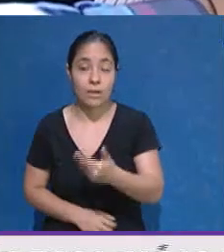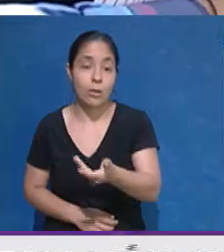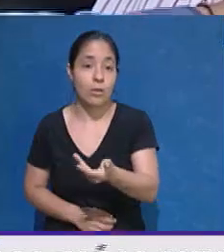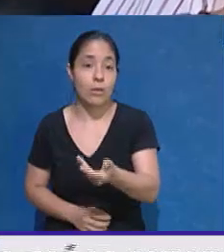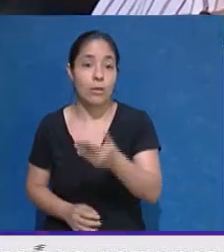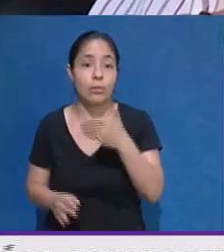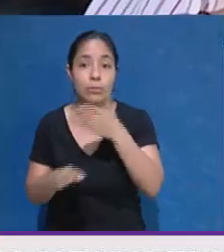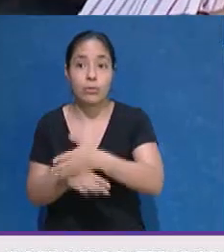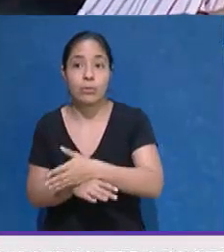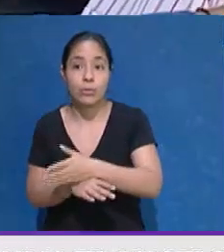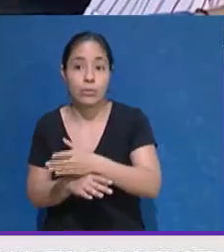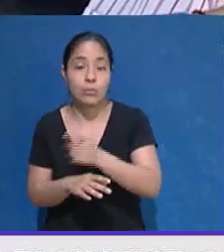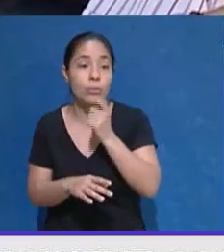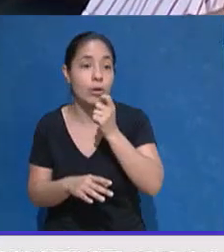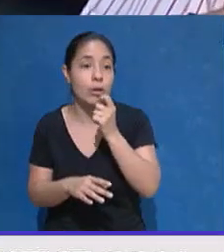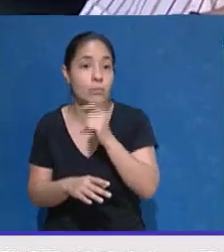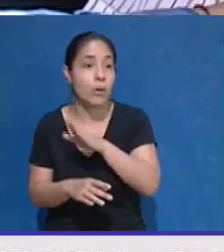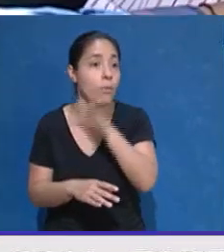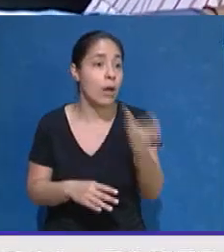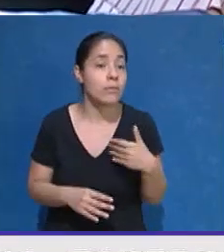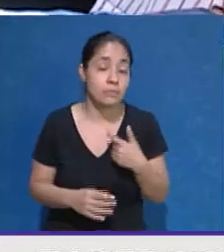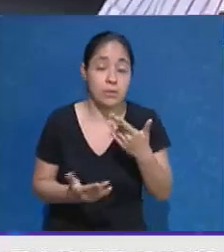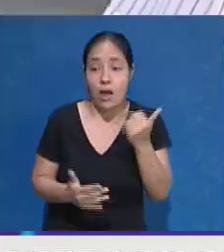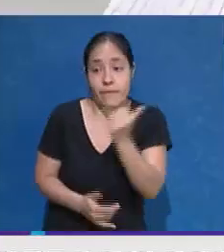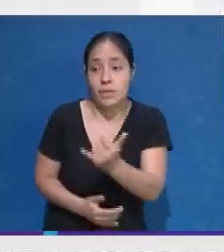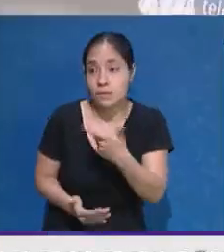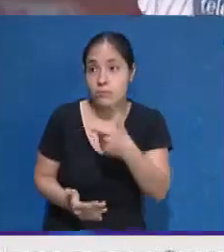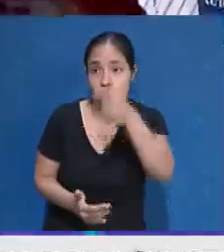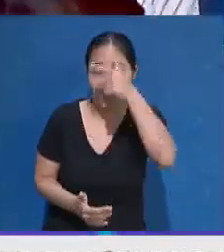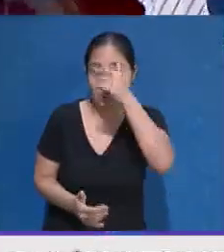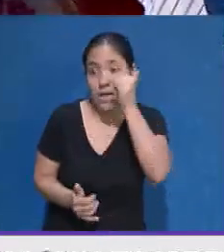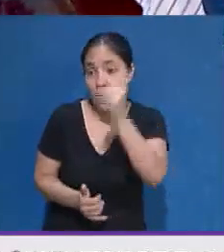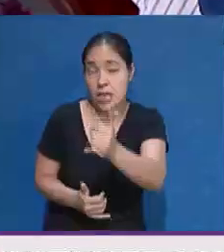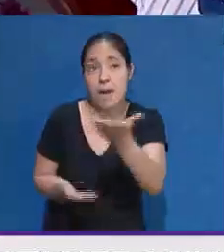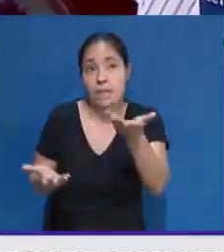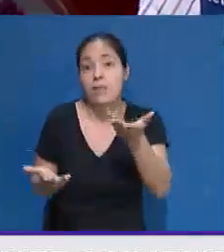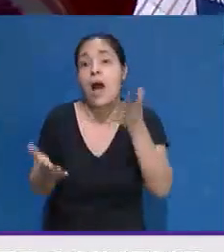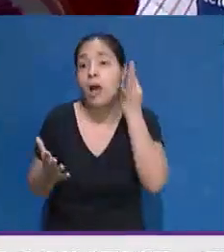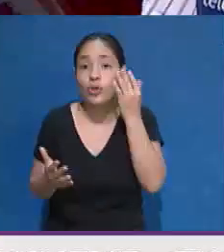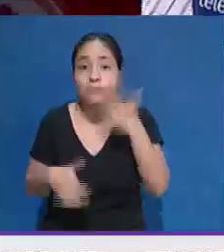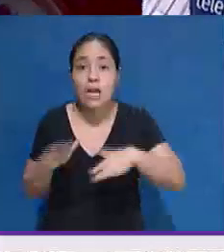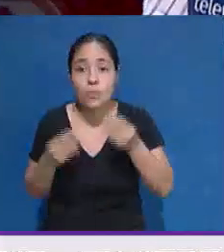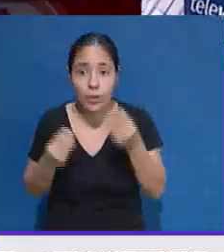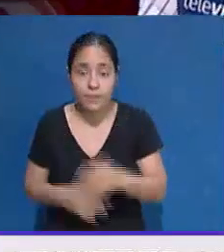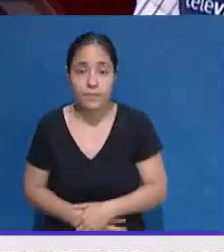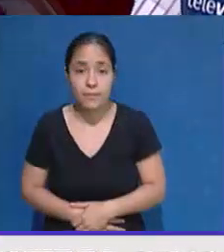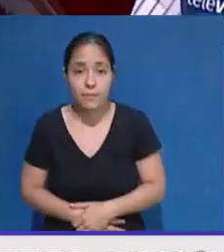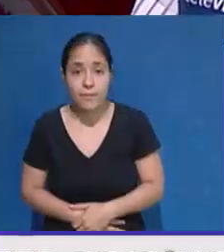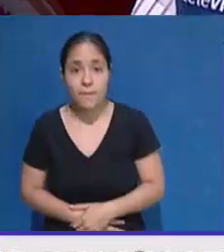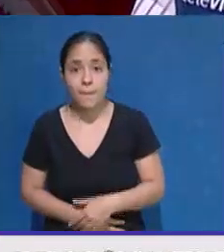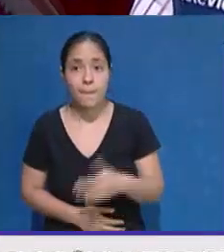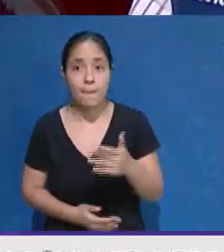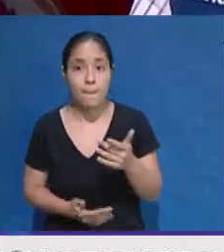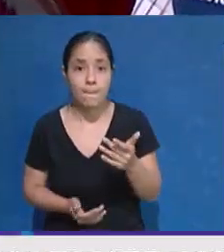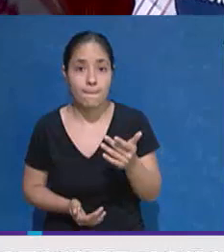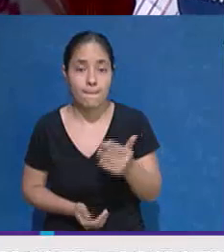bueno, hay cosas, si no llama a la policía, digo, que ellos pueden hacer algo, ellos. Digo a la chica, mira, parece que en el gabinete, digo, hay